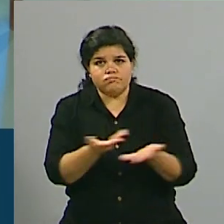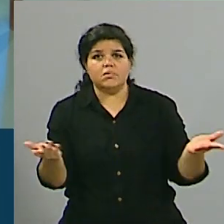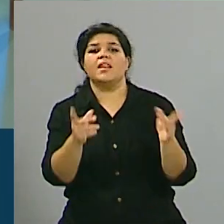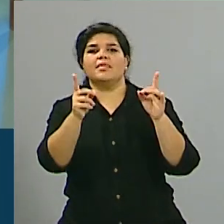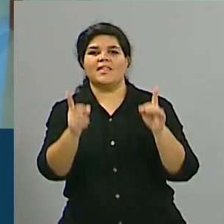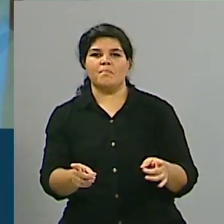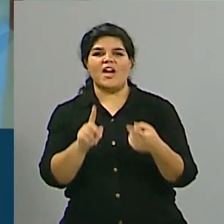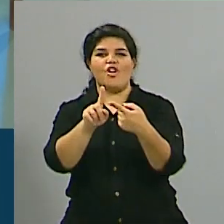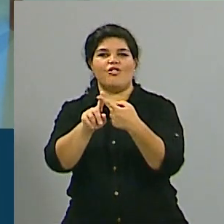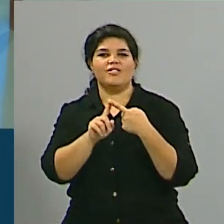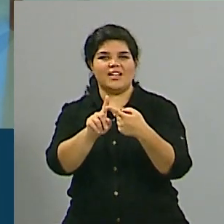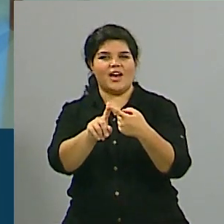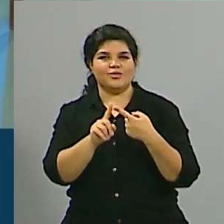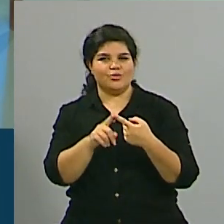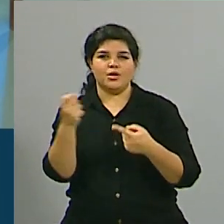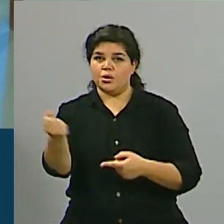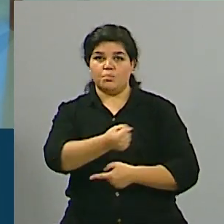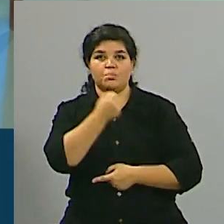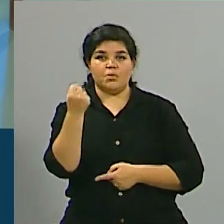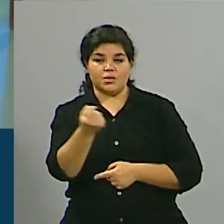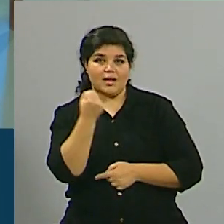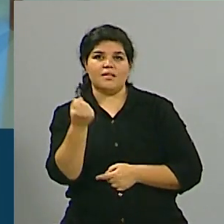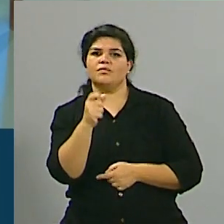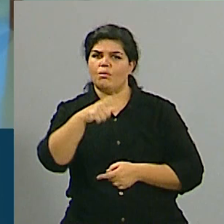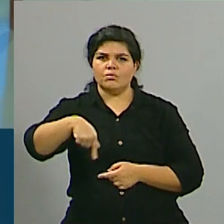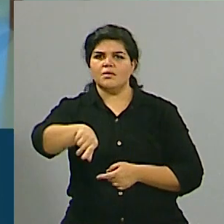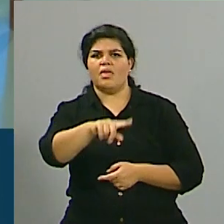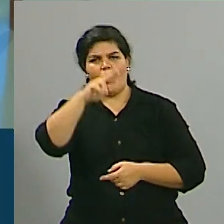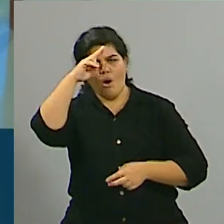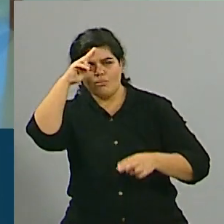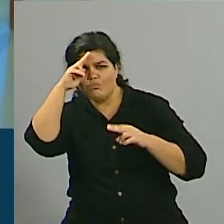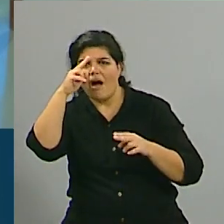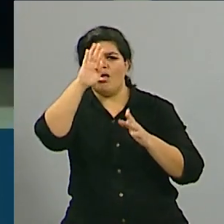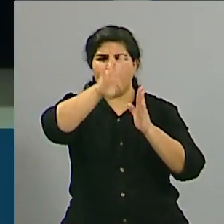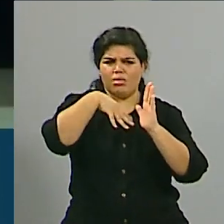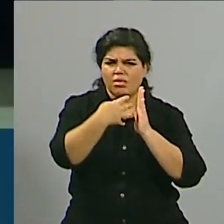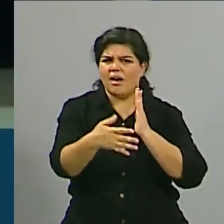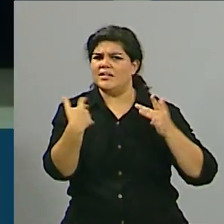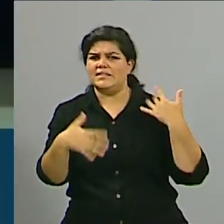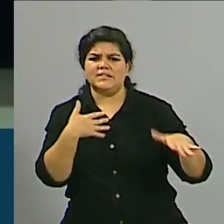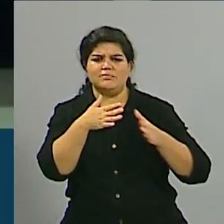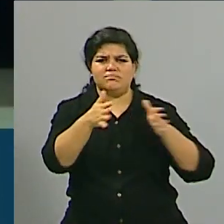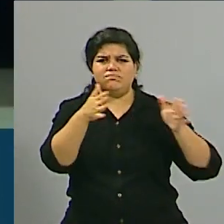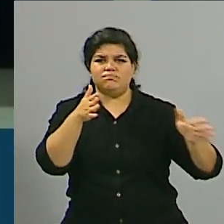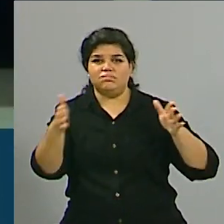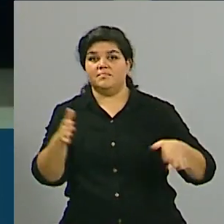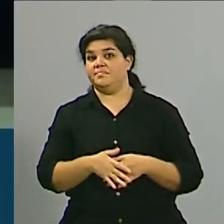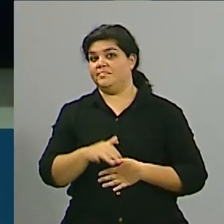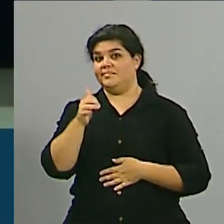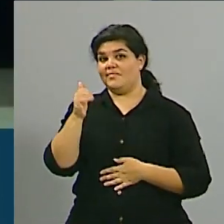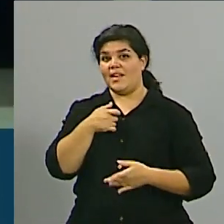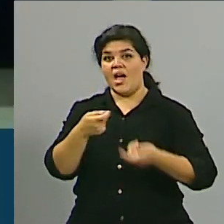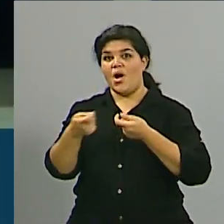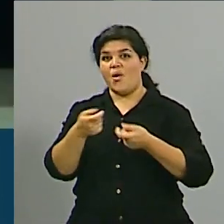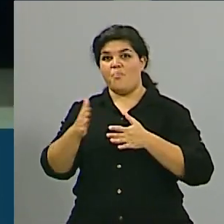permanente es como la agenda la tienen sumamente ocupada, me imagino, ¿no? Ha sido uno de los puntos principales del equipo de gestión, el